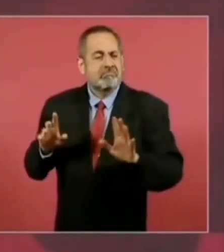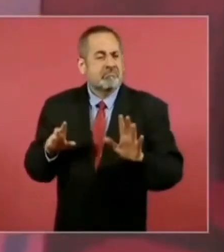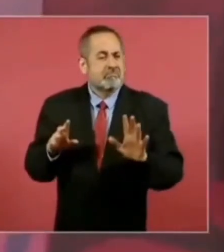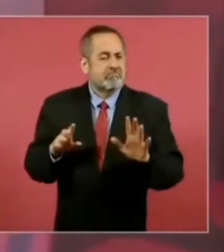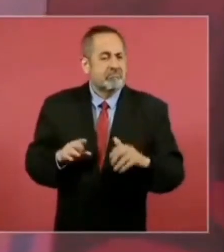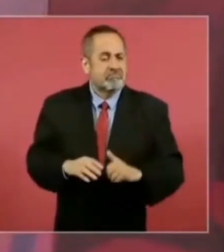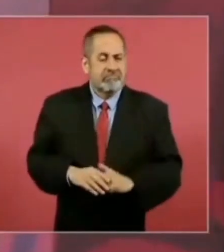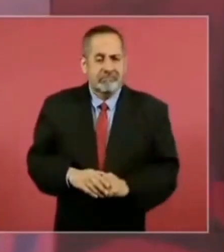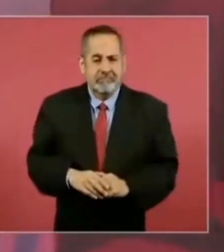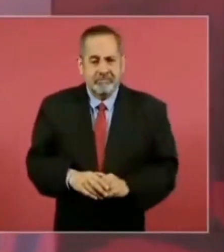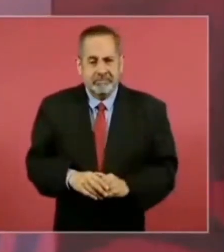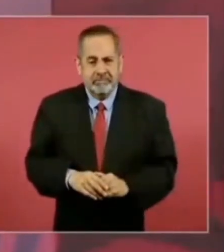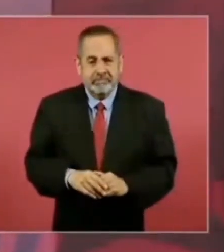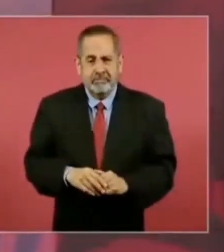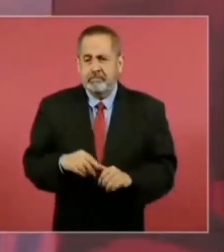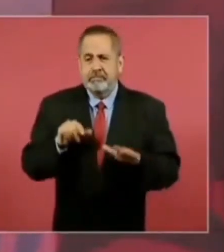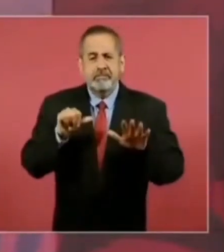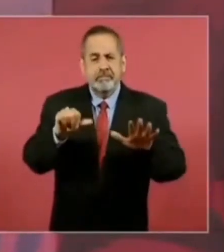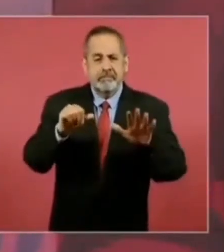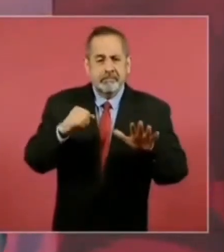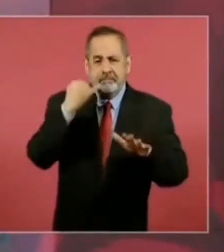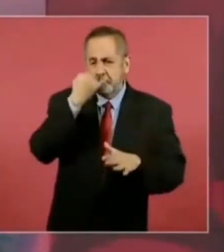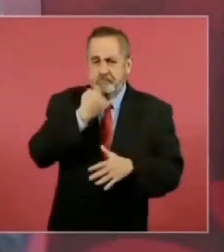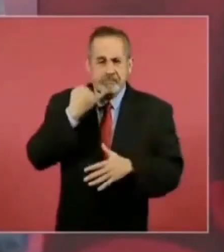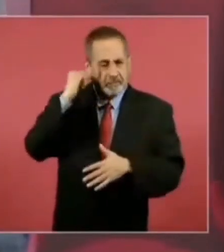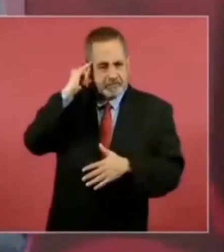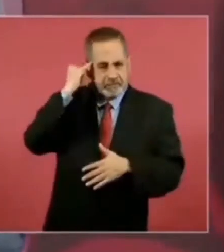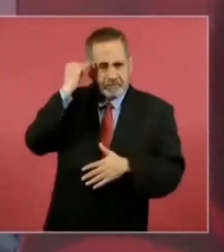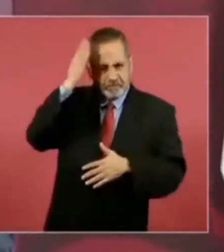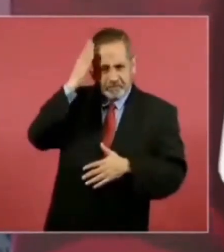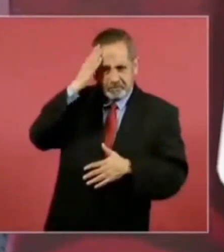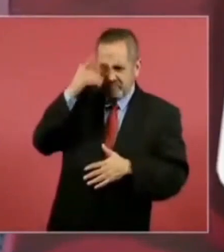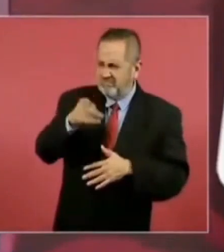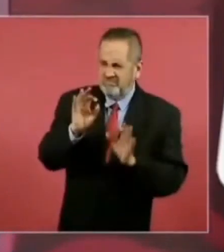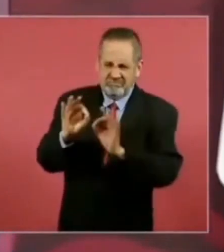que están vivas, pero hay una